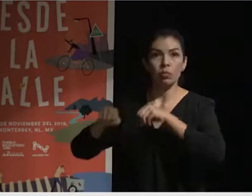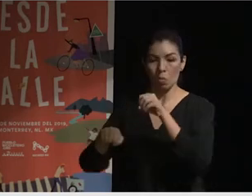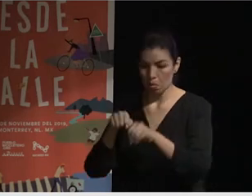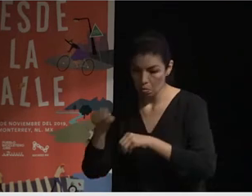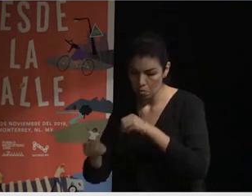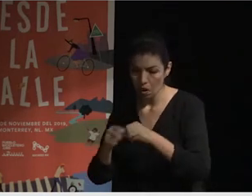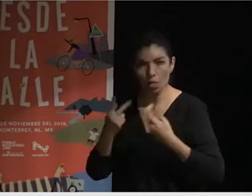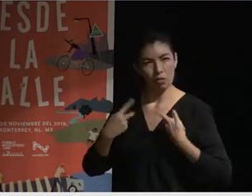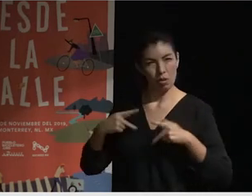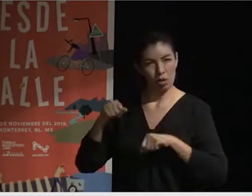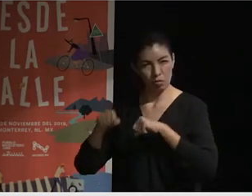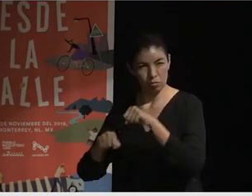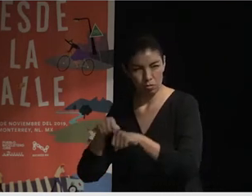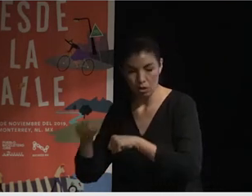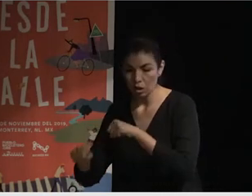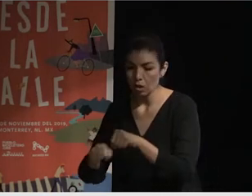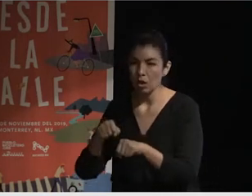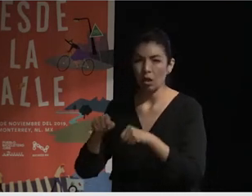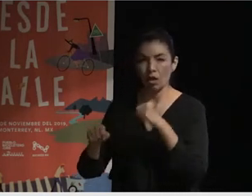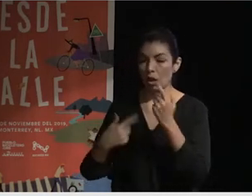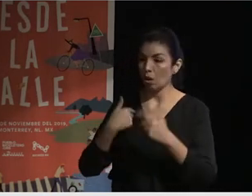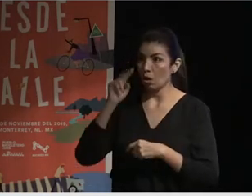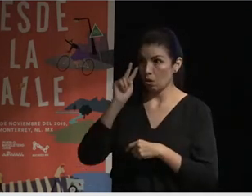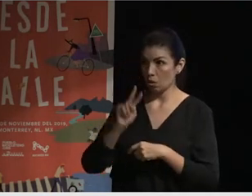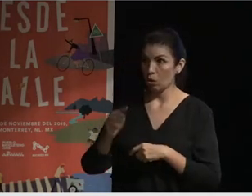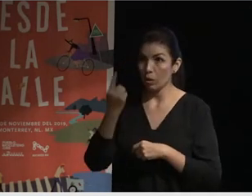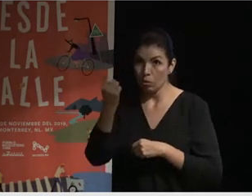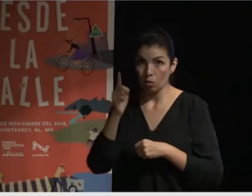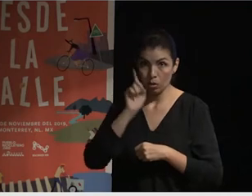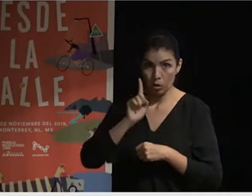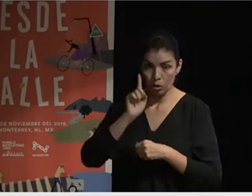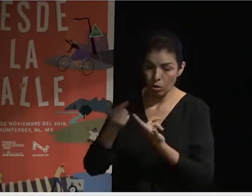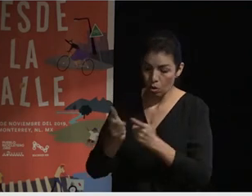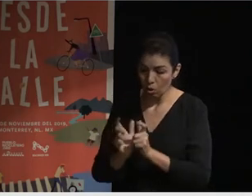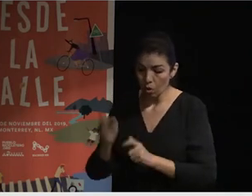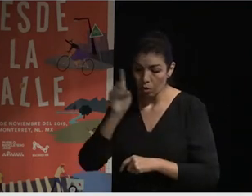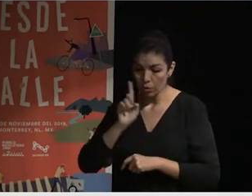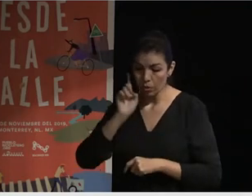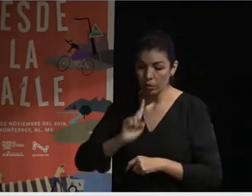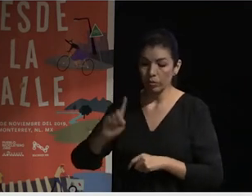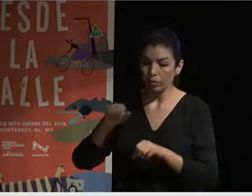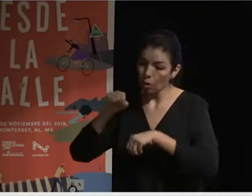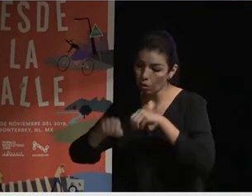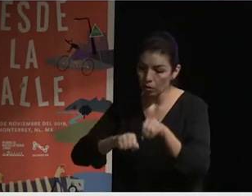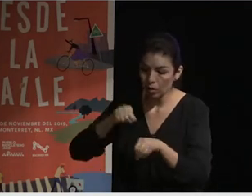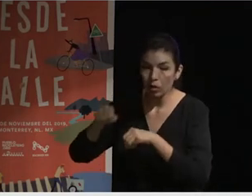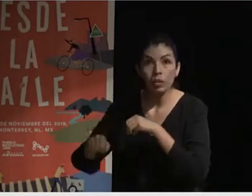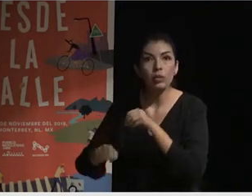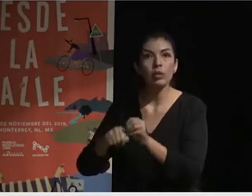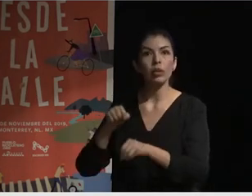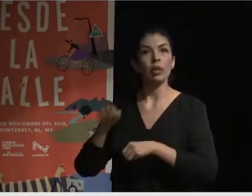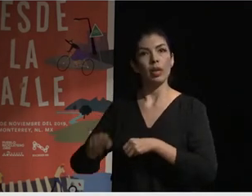en Guadalajara, las chicas de Obaran Cycles, ¿no?, que en Los Ángeles trabajan mucho ese tema, sobre todo en la cuestión de socialización. Hacen